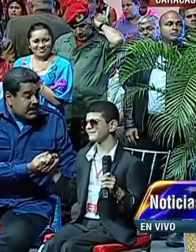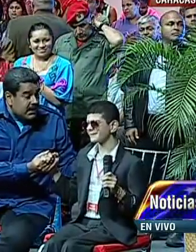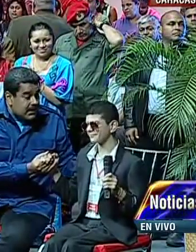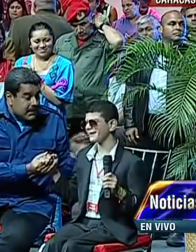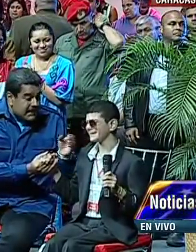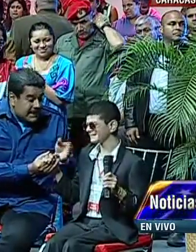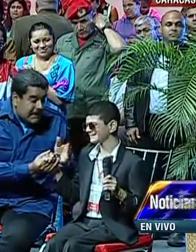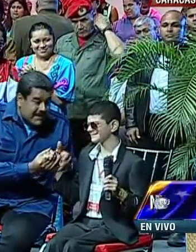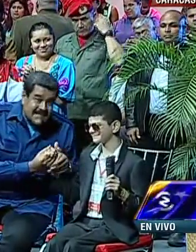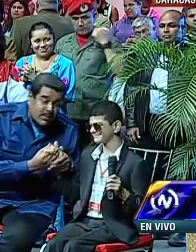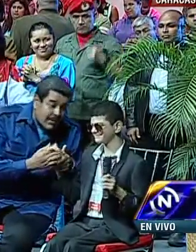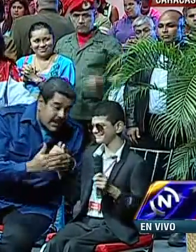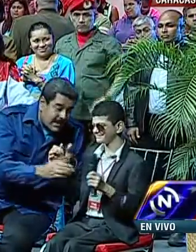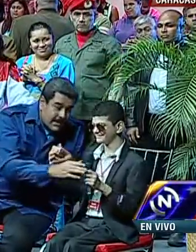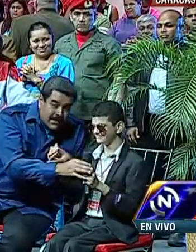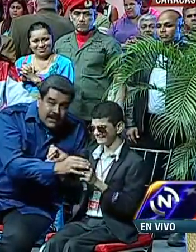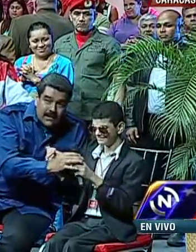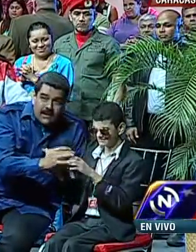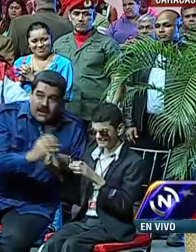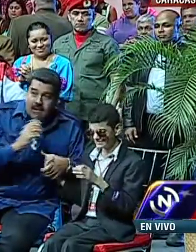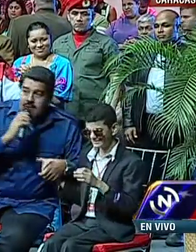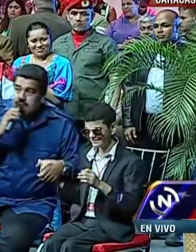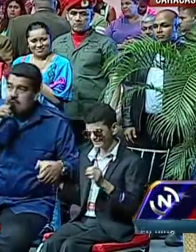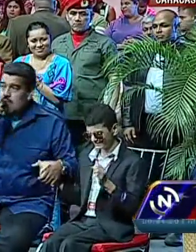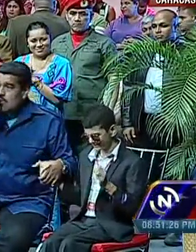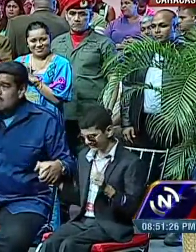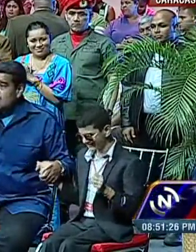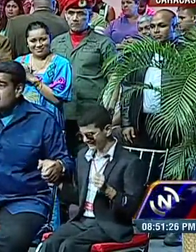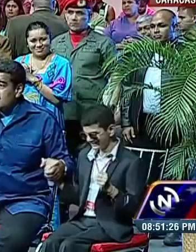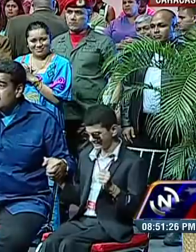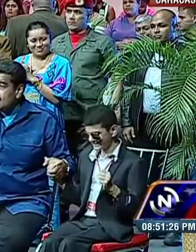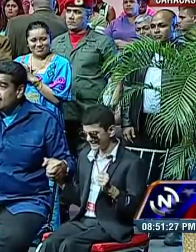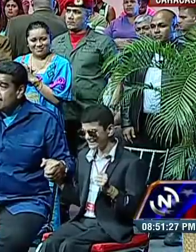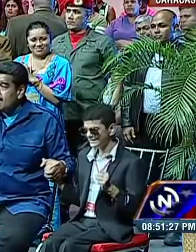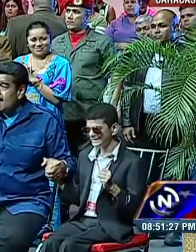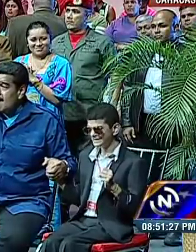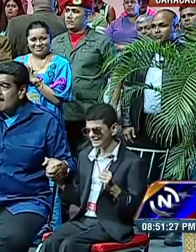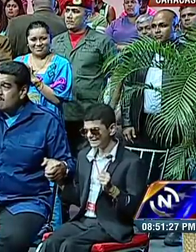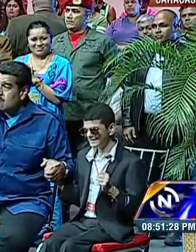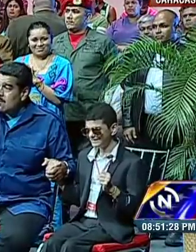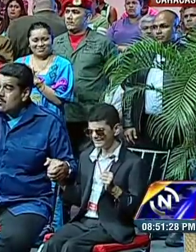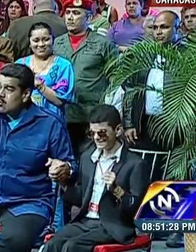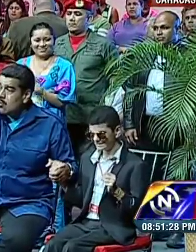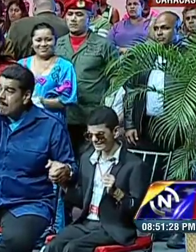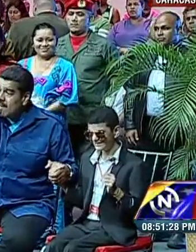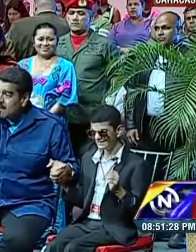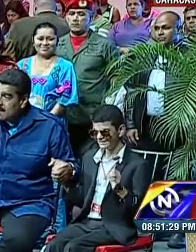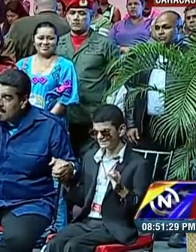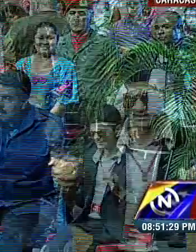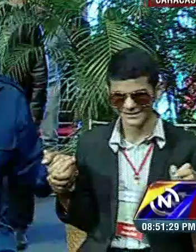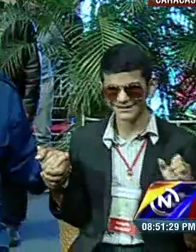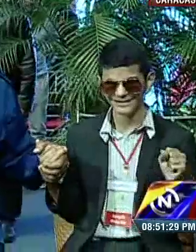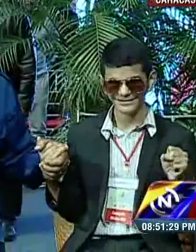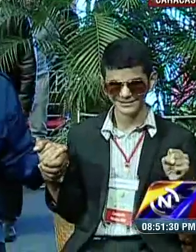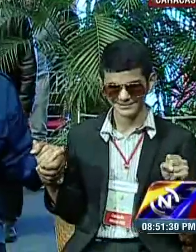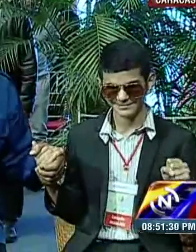reinsertados en la sociedad venezolana, reivindicados. Vamos a... Yo conocí a Jesús en